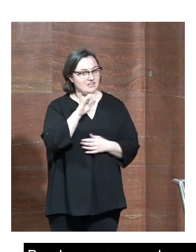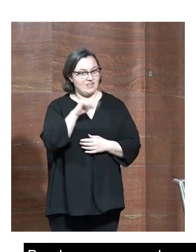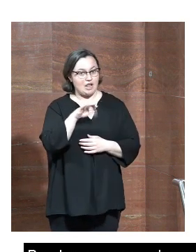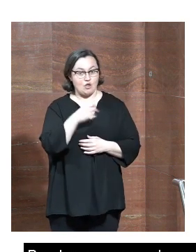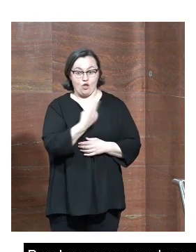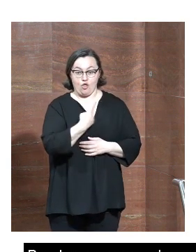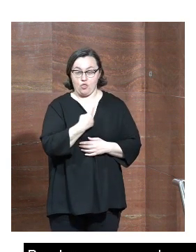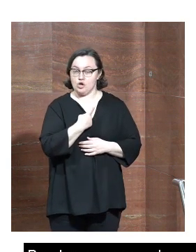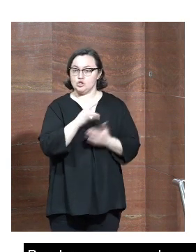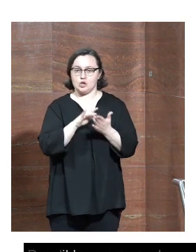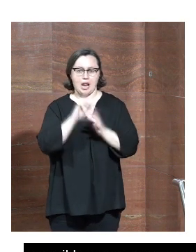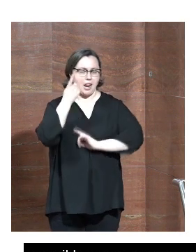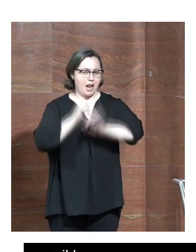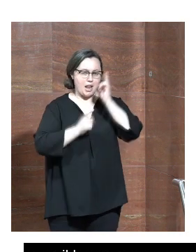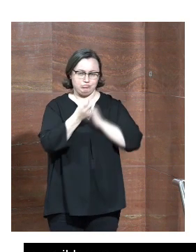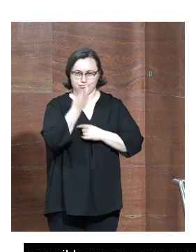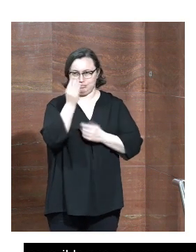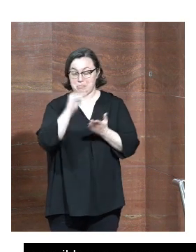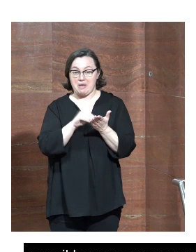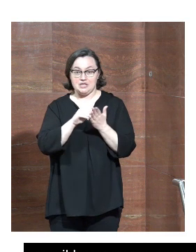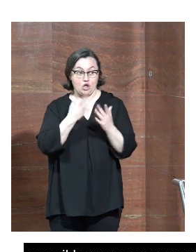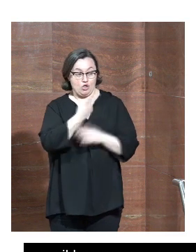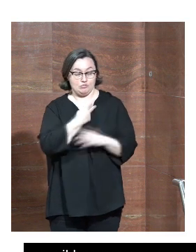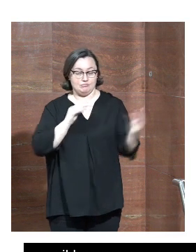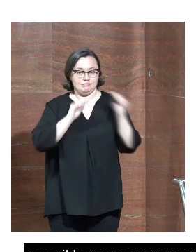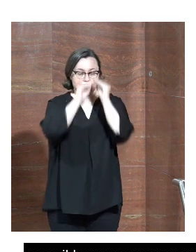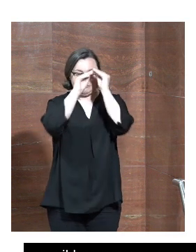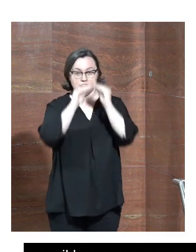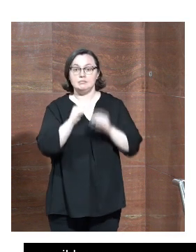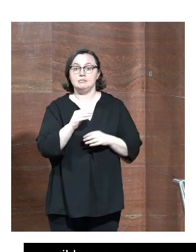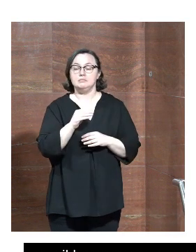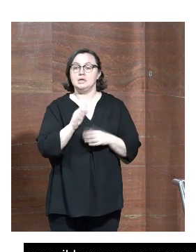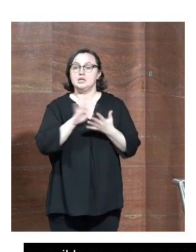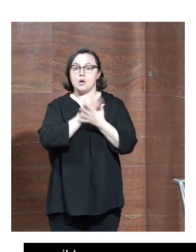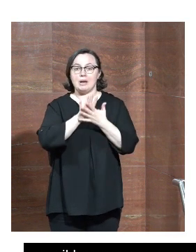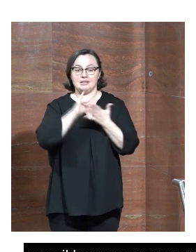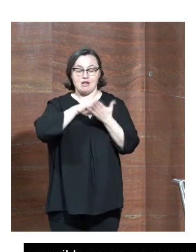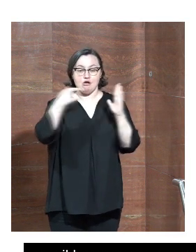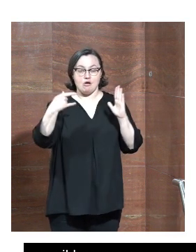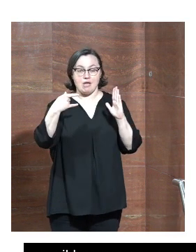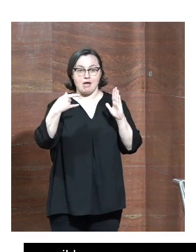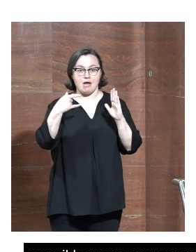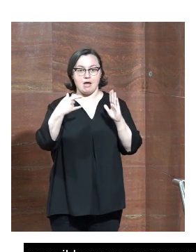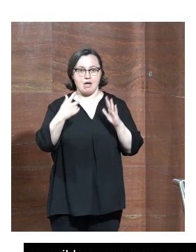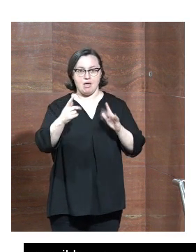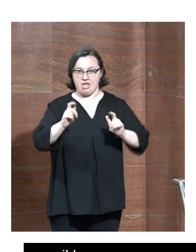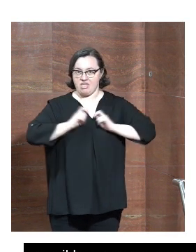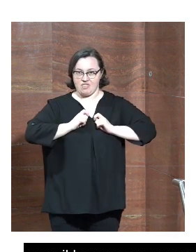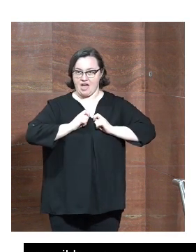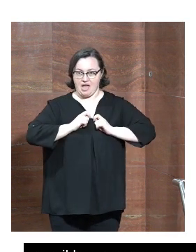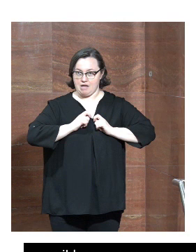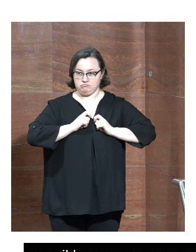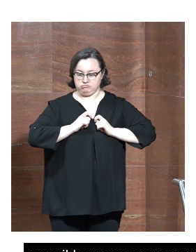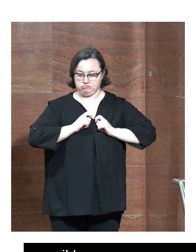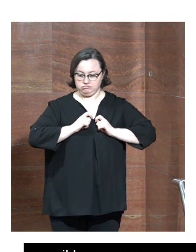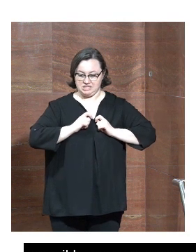Fernando, tú y yo hemos tenido muchísimas conversaciones y yo coincido contigo. Creo que la tecnología ha venido